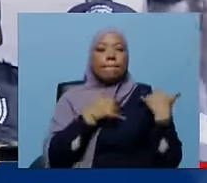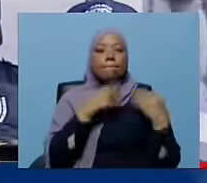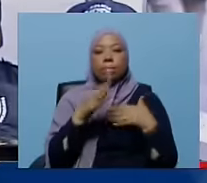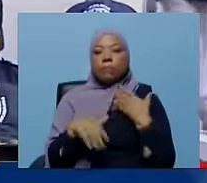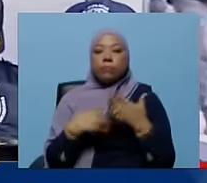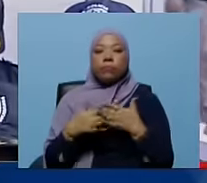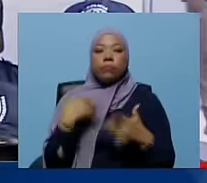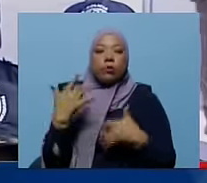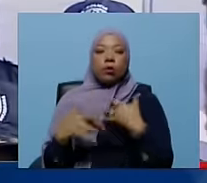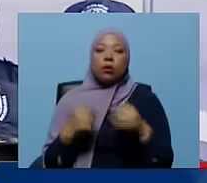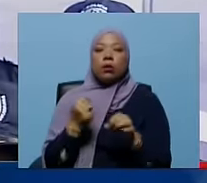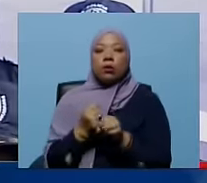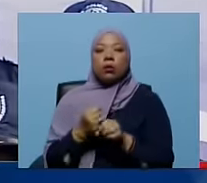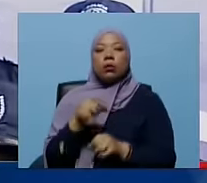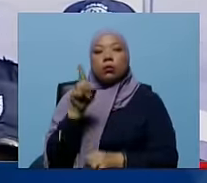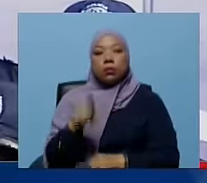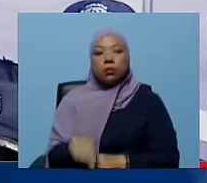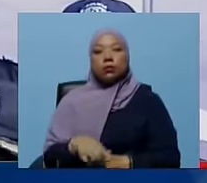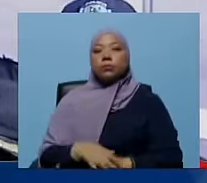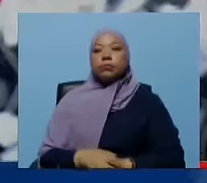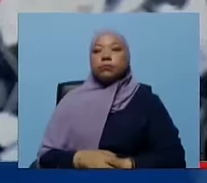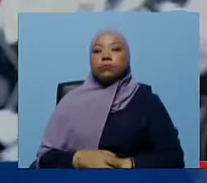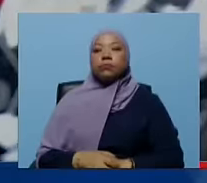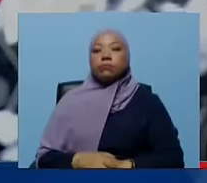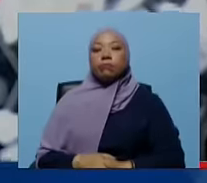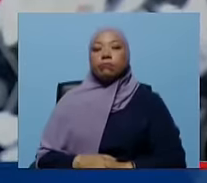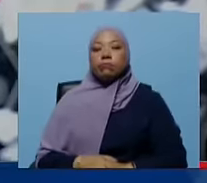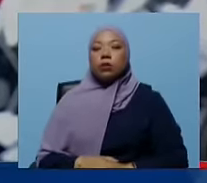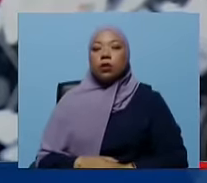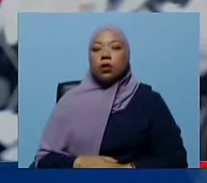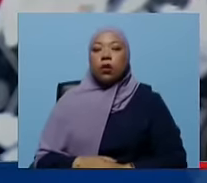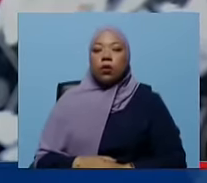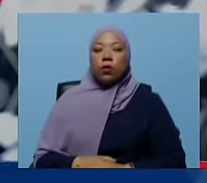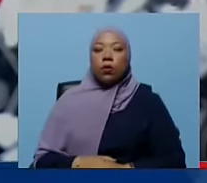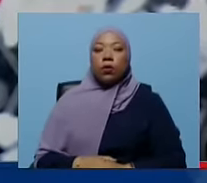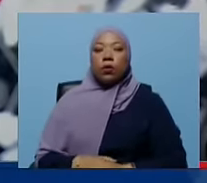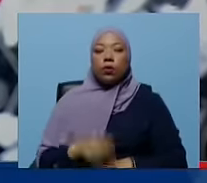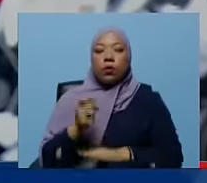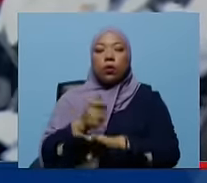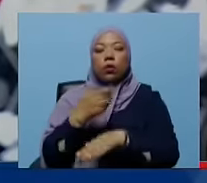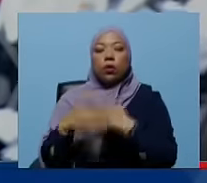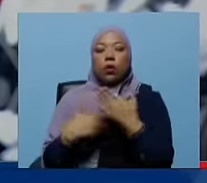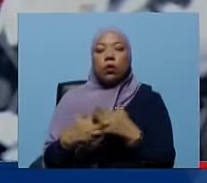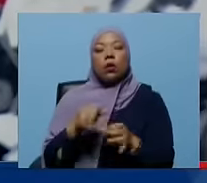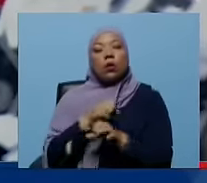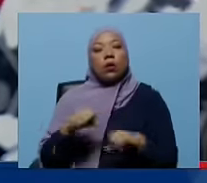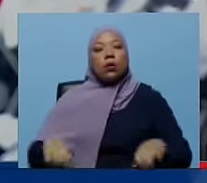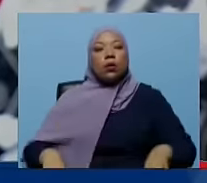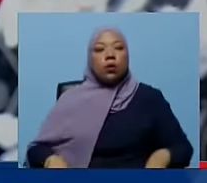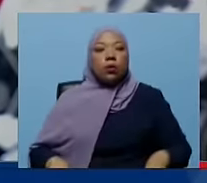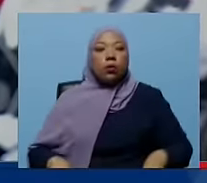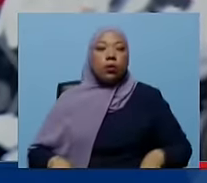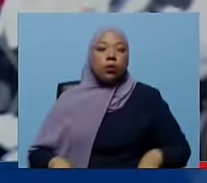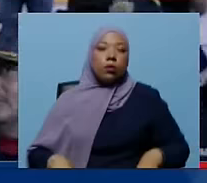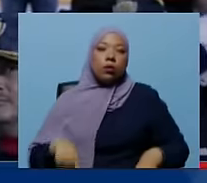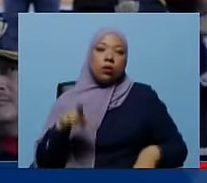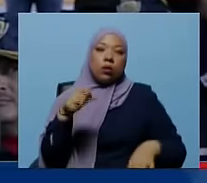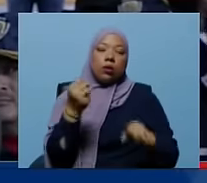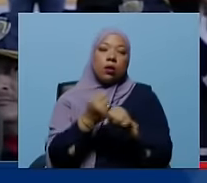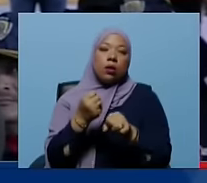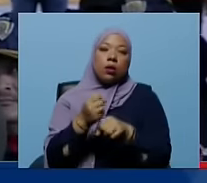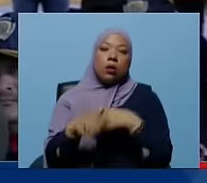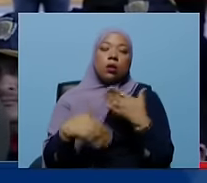Santiago, al comisario general, director del Cuerpo de Investigaciones Científicas Penales